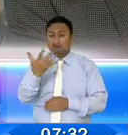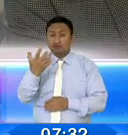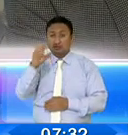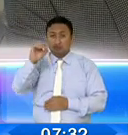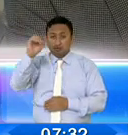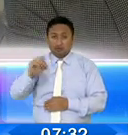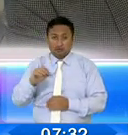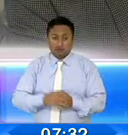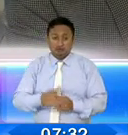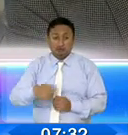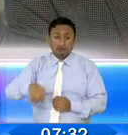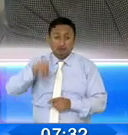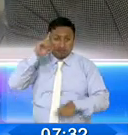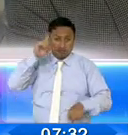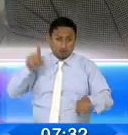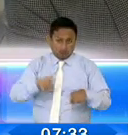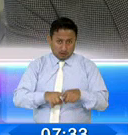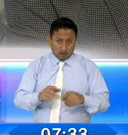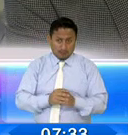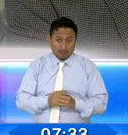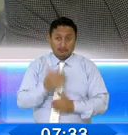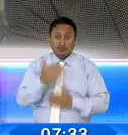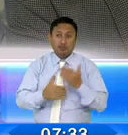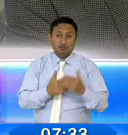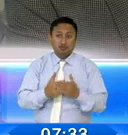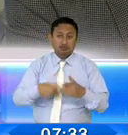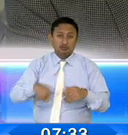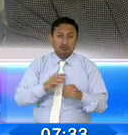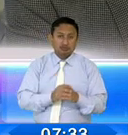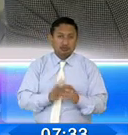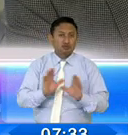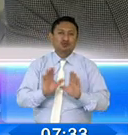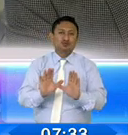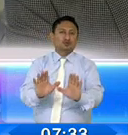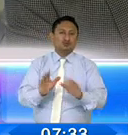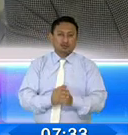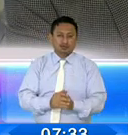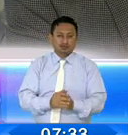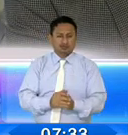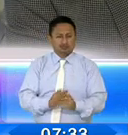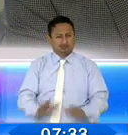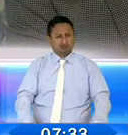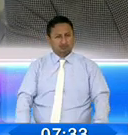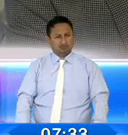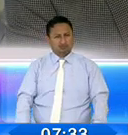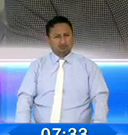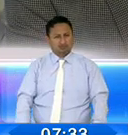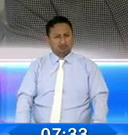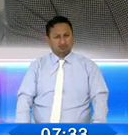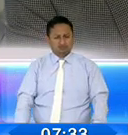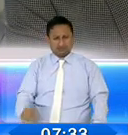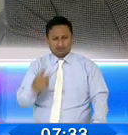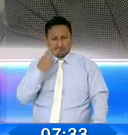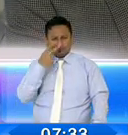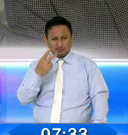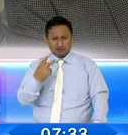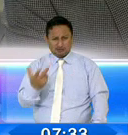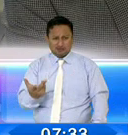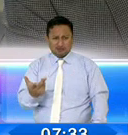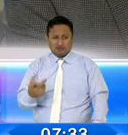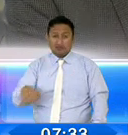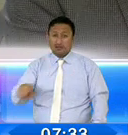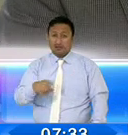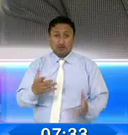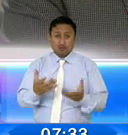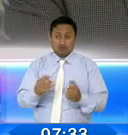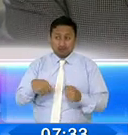llegó. Pero luego que no quieran aceptar eso ya hace ver la dimensión de que ellos no quieren que nuestro reclamo